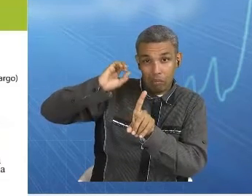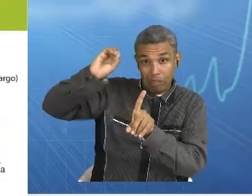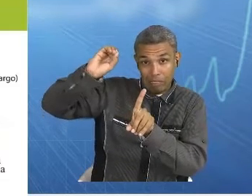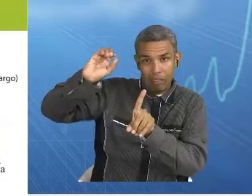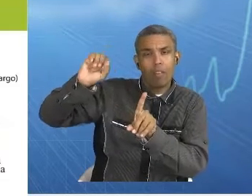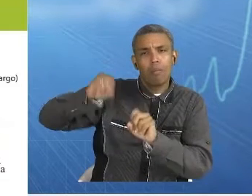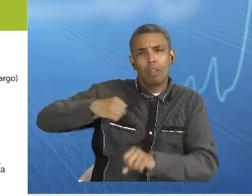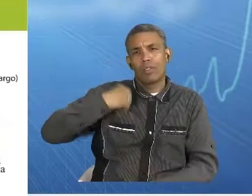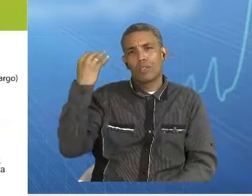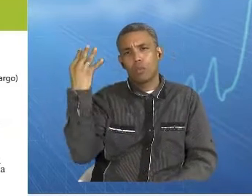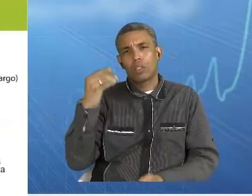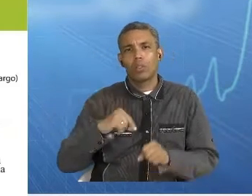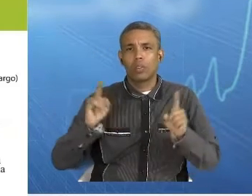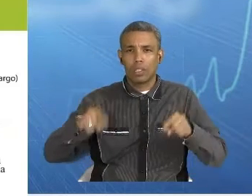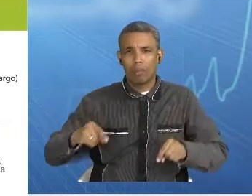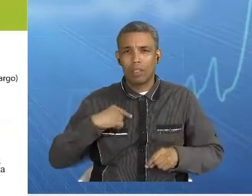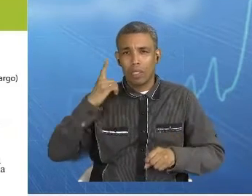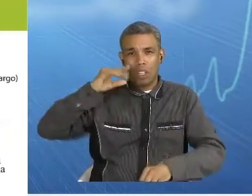un toldillo mosquitero